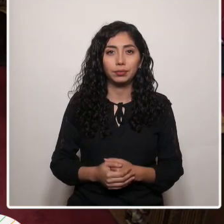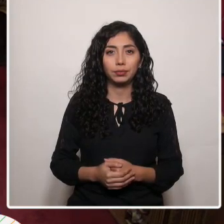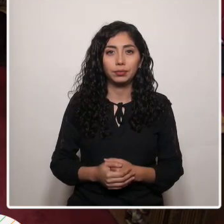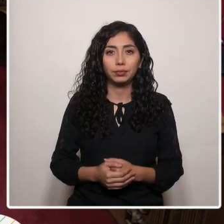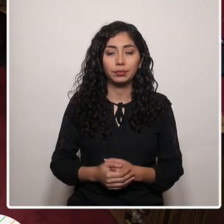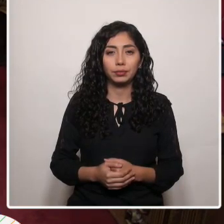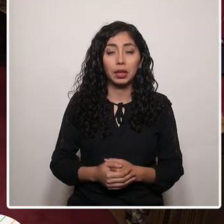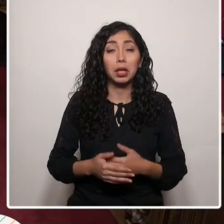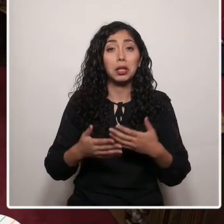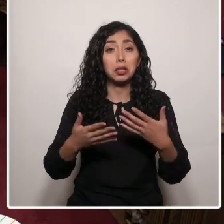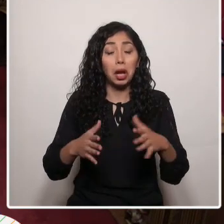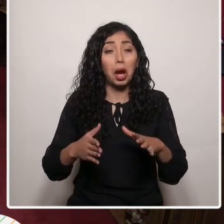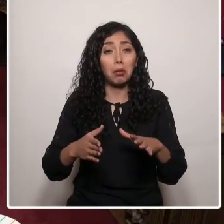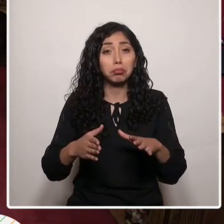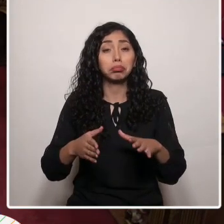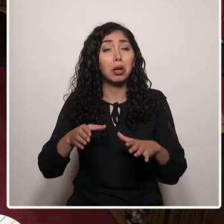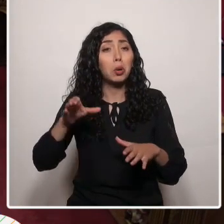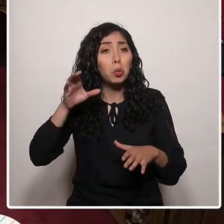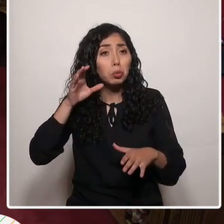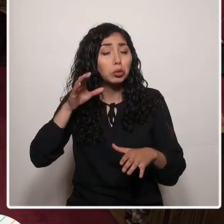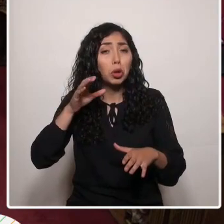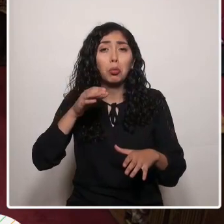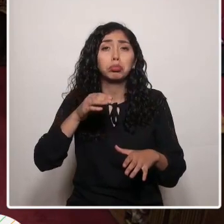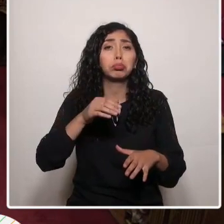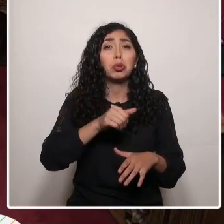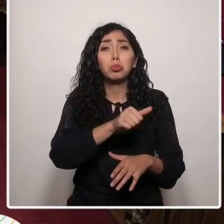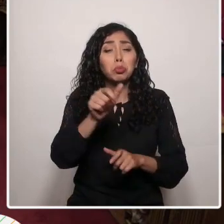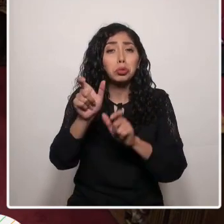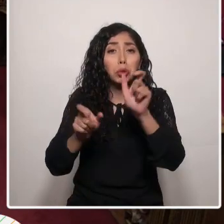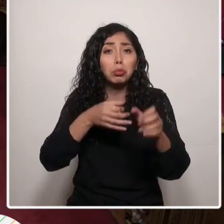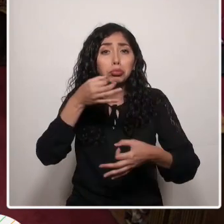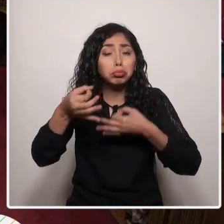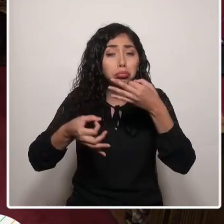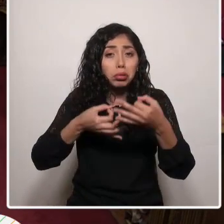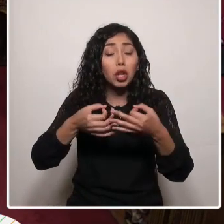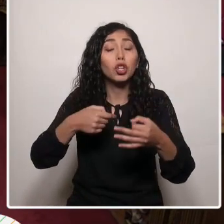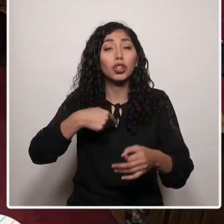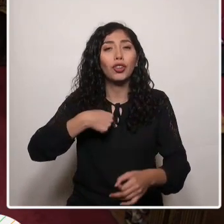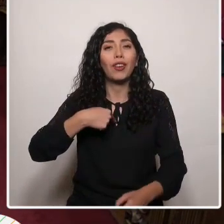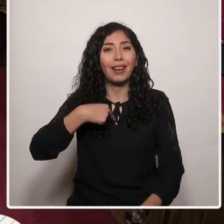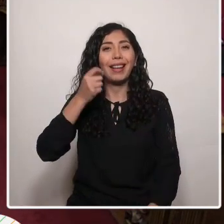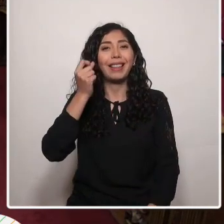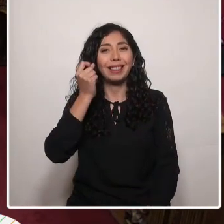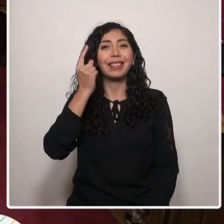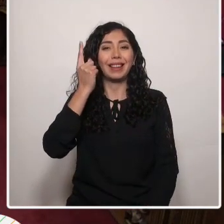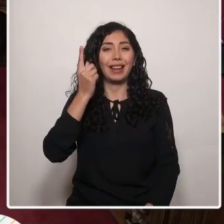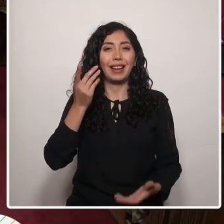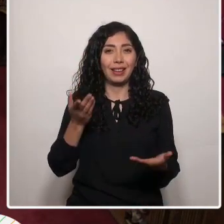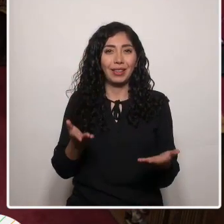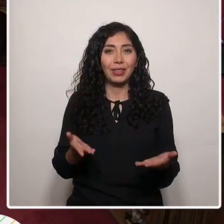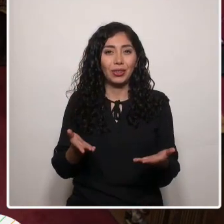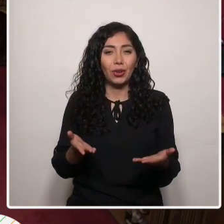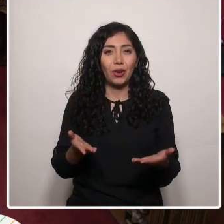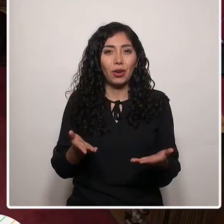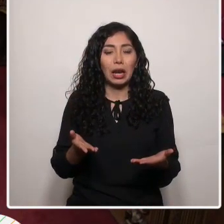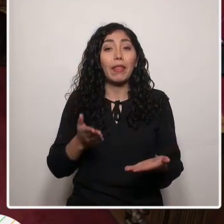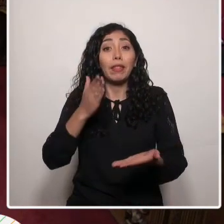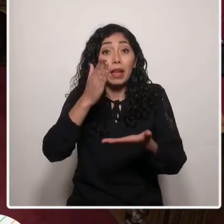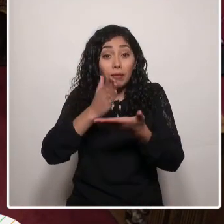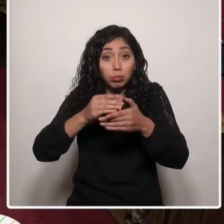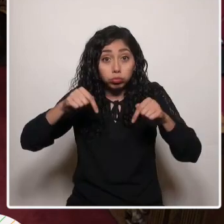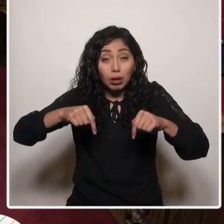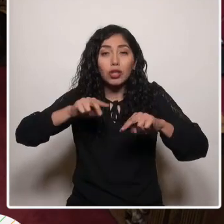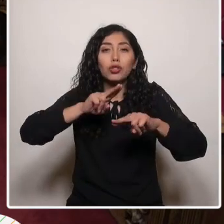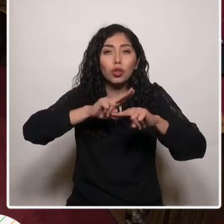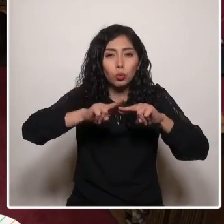Oídas las distintas exposiciones, yo lealmente entiendo que debemos resolver